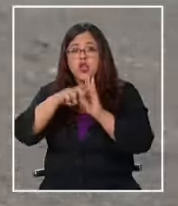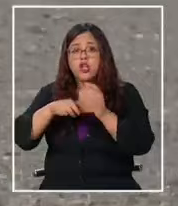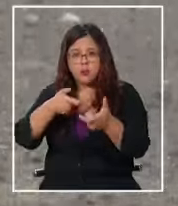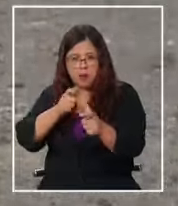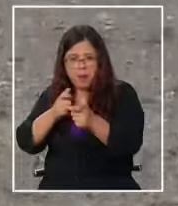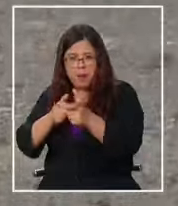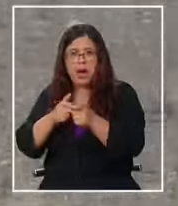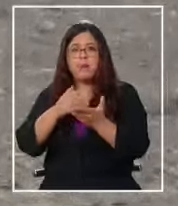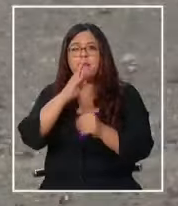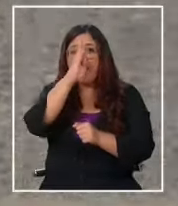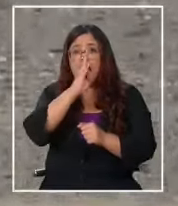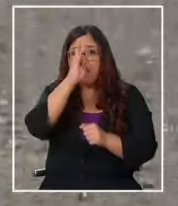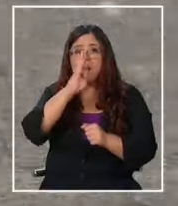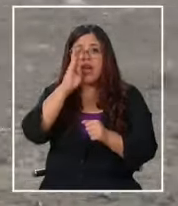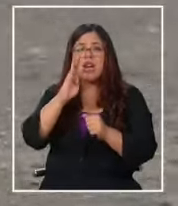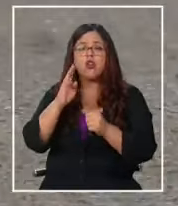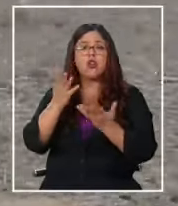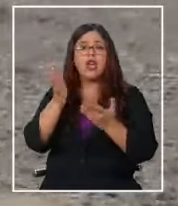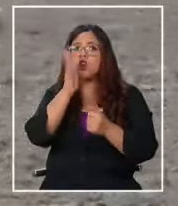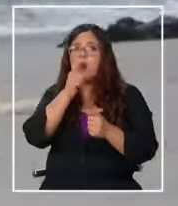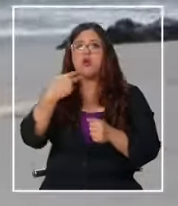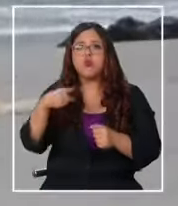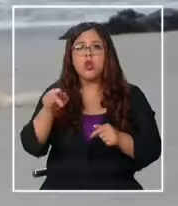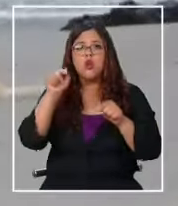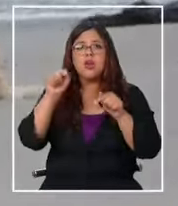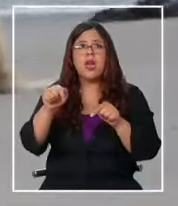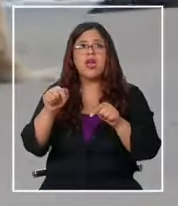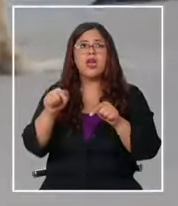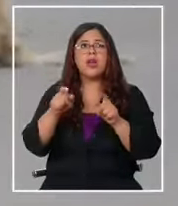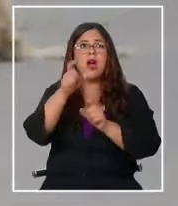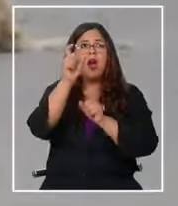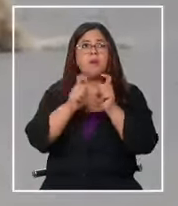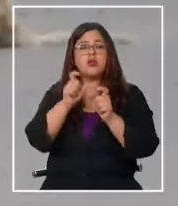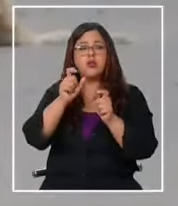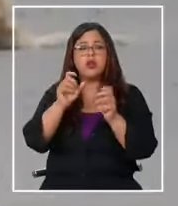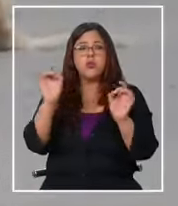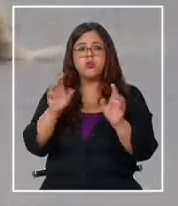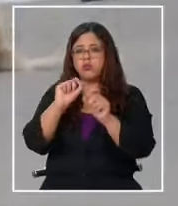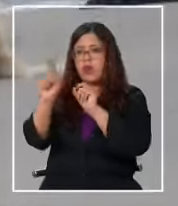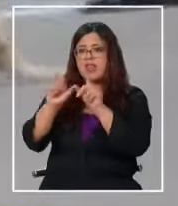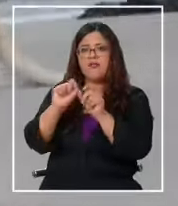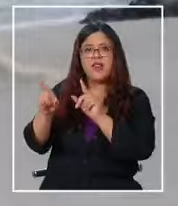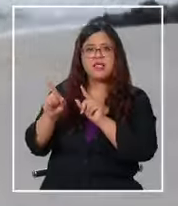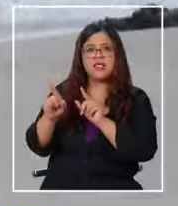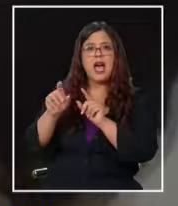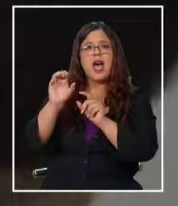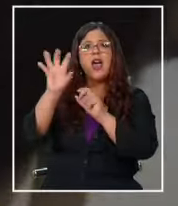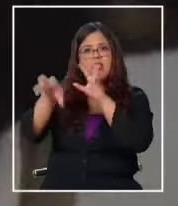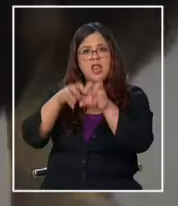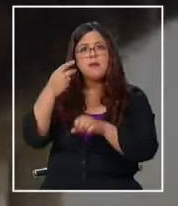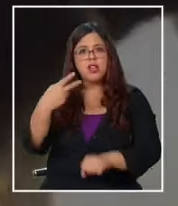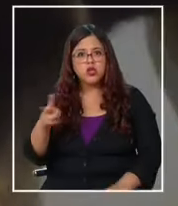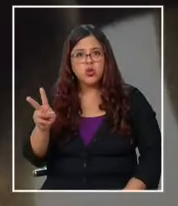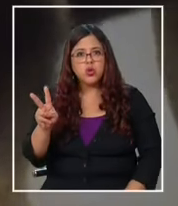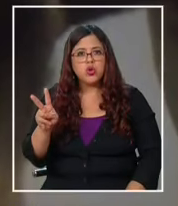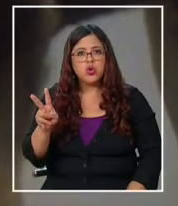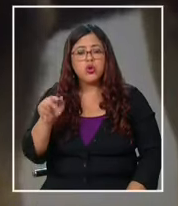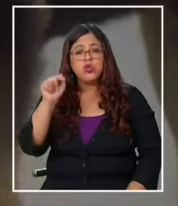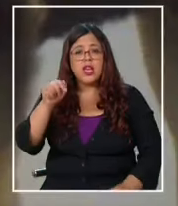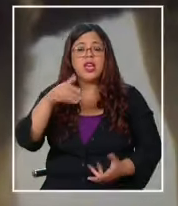como asilvestrados y que eximen de responsabilidad penal a quienes lo hagan en defensa propia o de sus animales. La